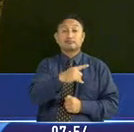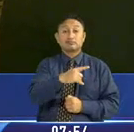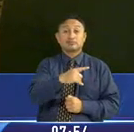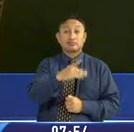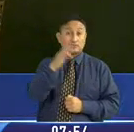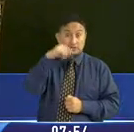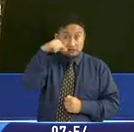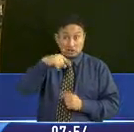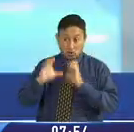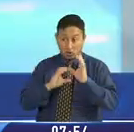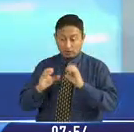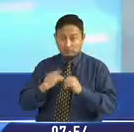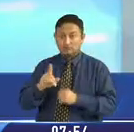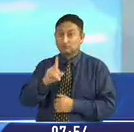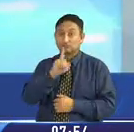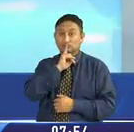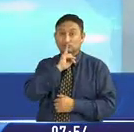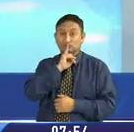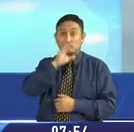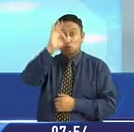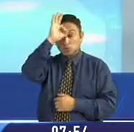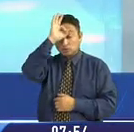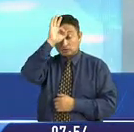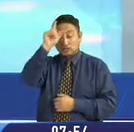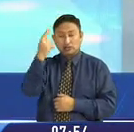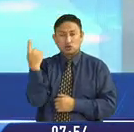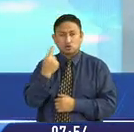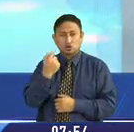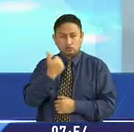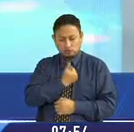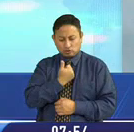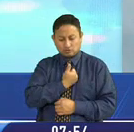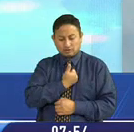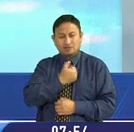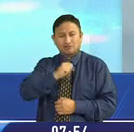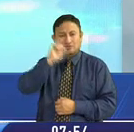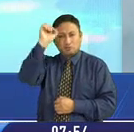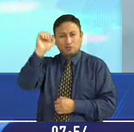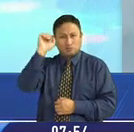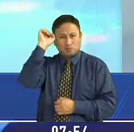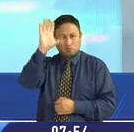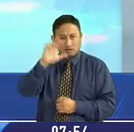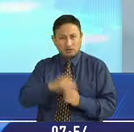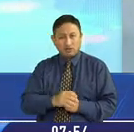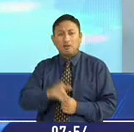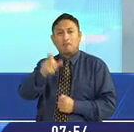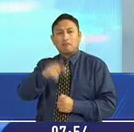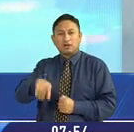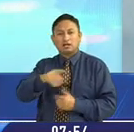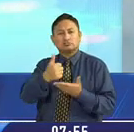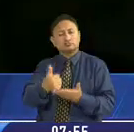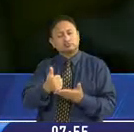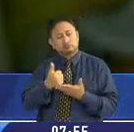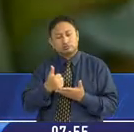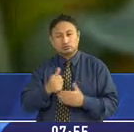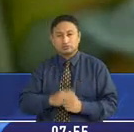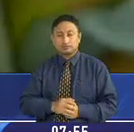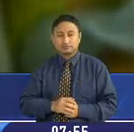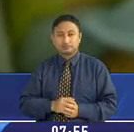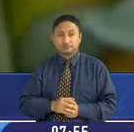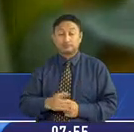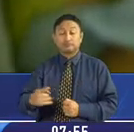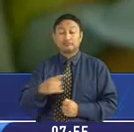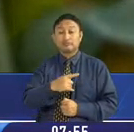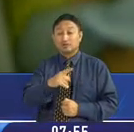conversó con nosotros y trató por sus propios medios de hacernos llegar su video con el fin de que la gente pueda ayudarla y no ser